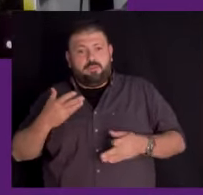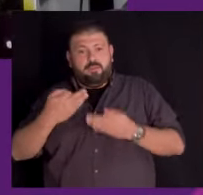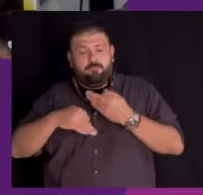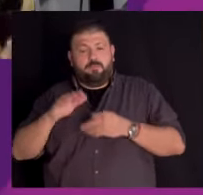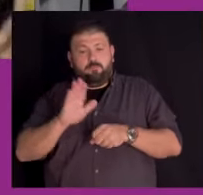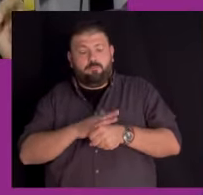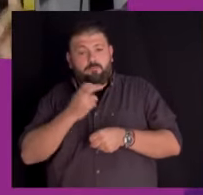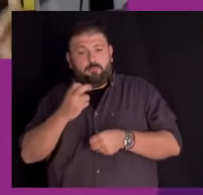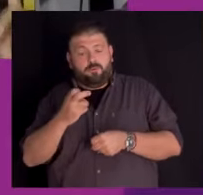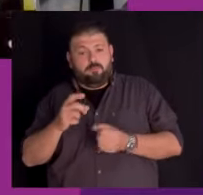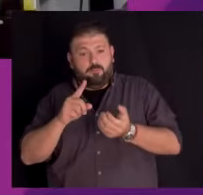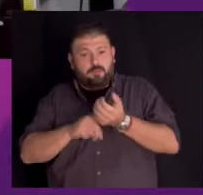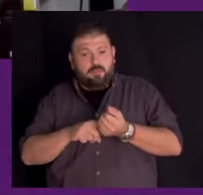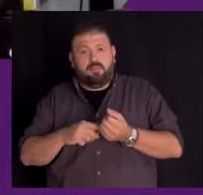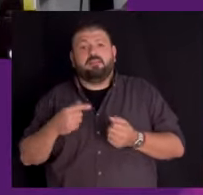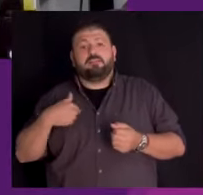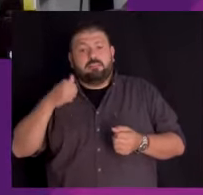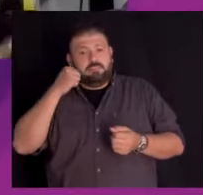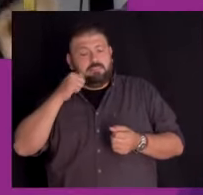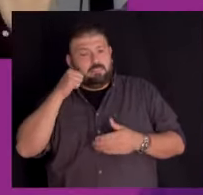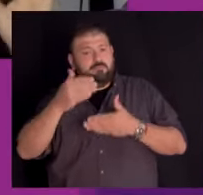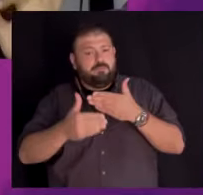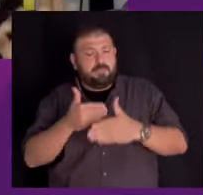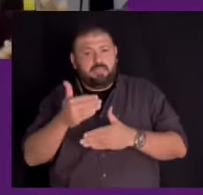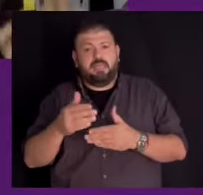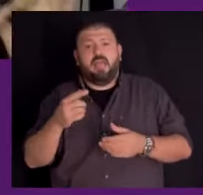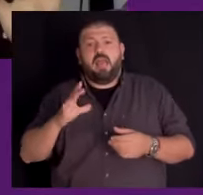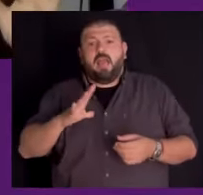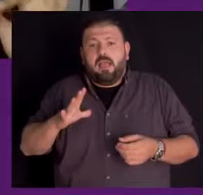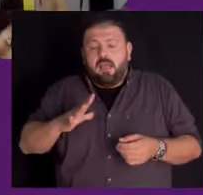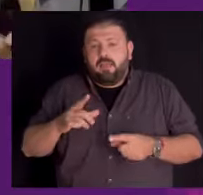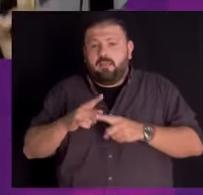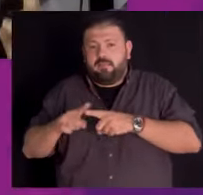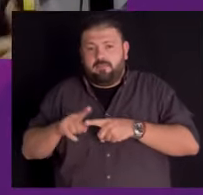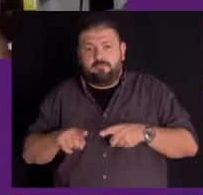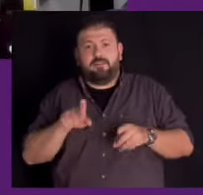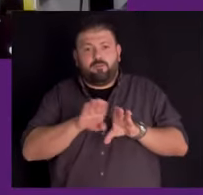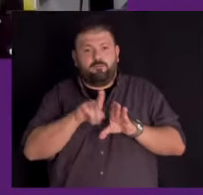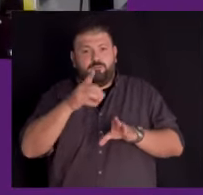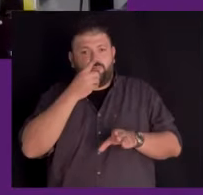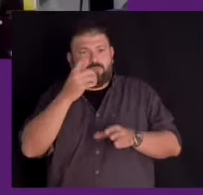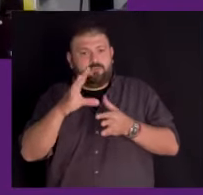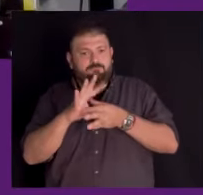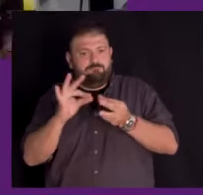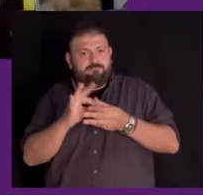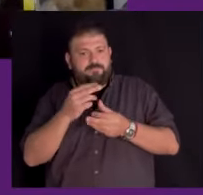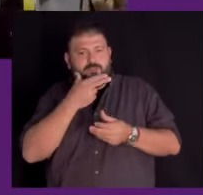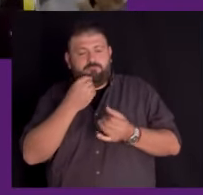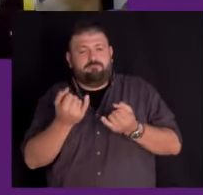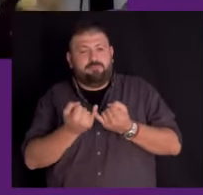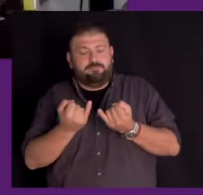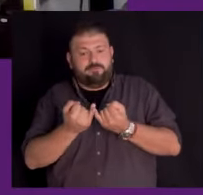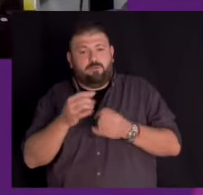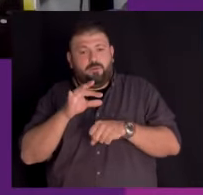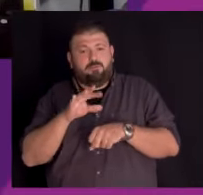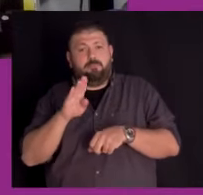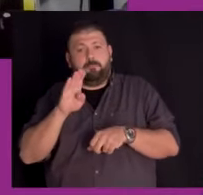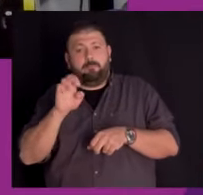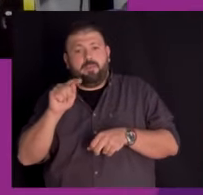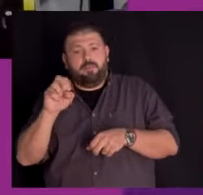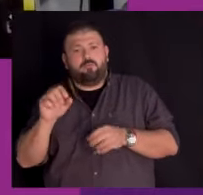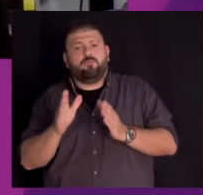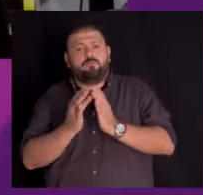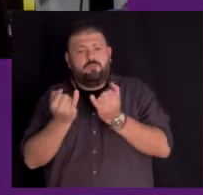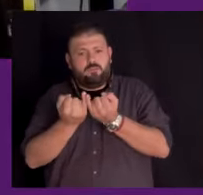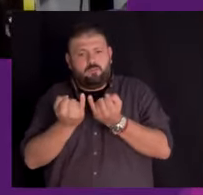sistema inmunológico, sino con el resto de los sistemas, como bien lo mencionabas hace unos momentos. Beto, por favor,